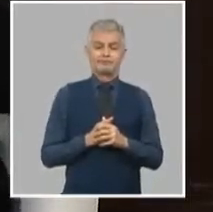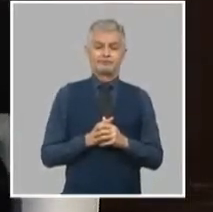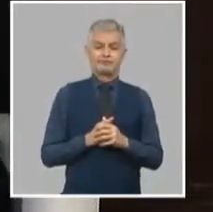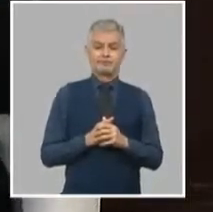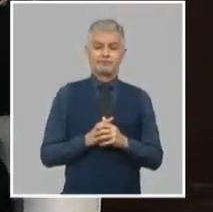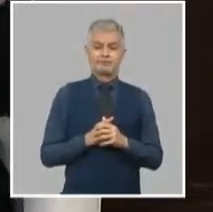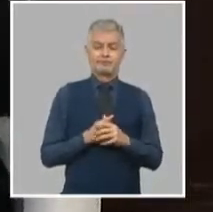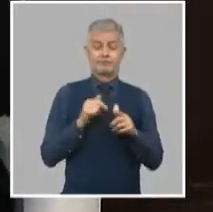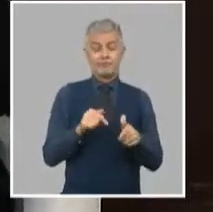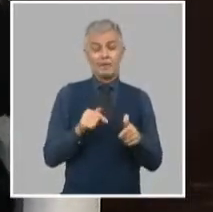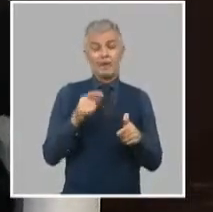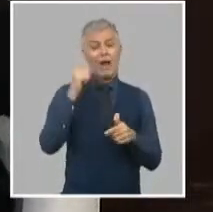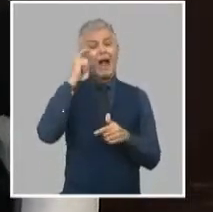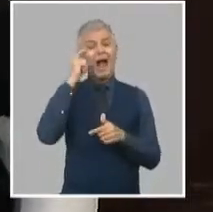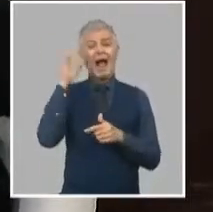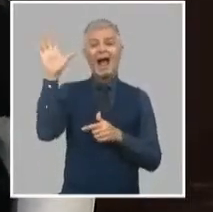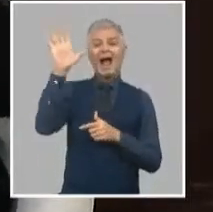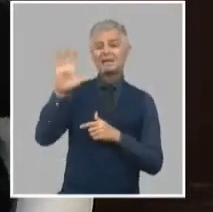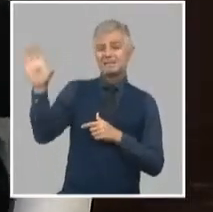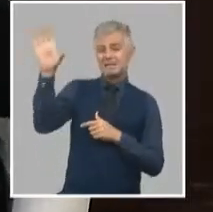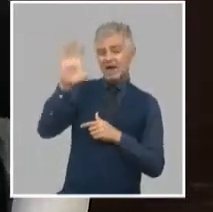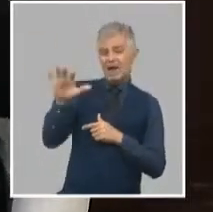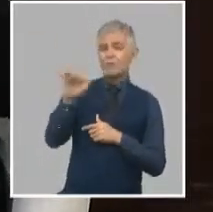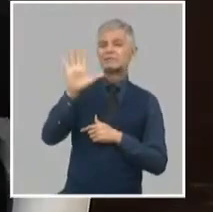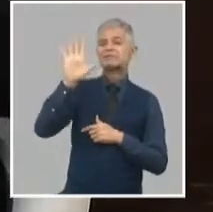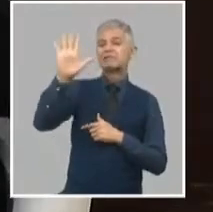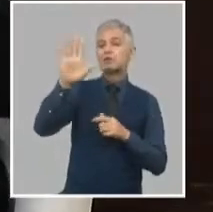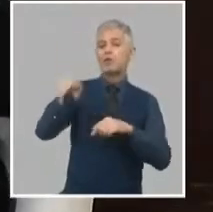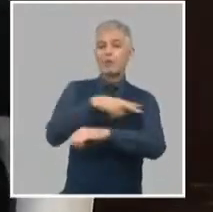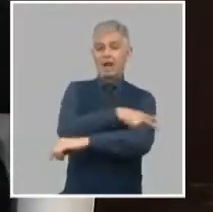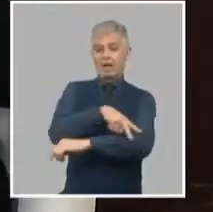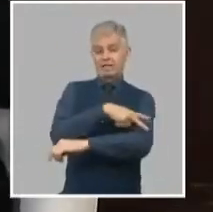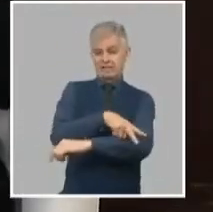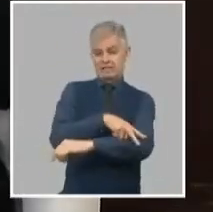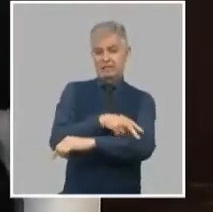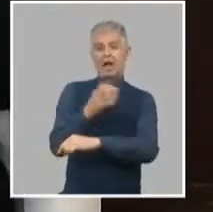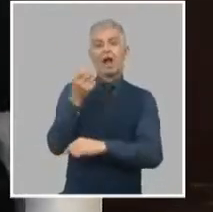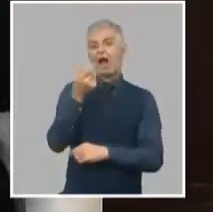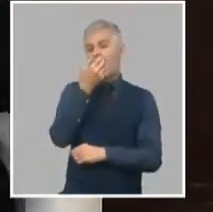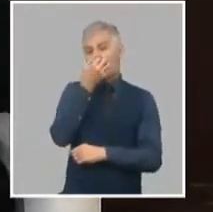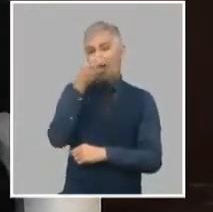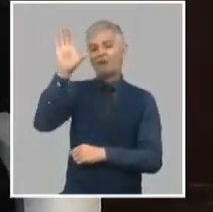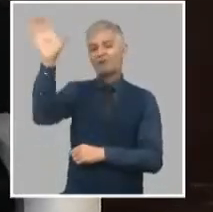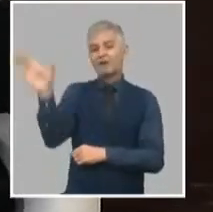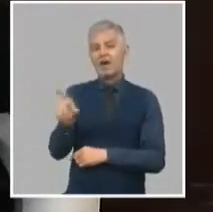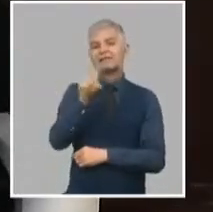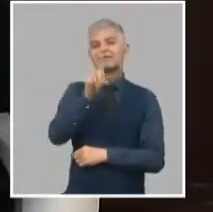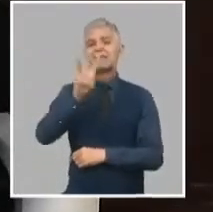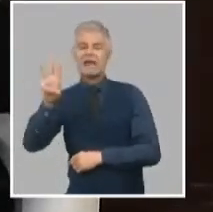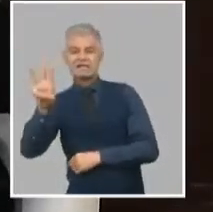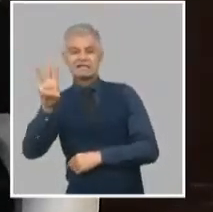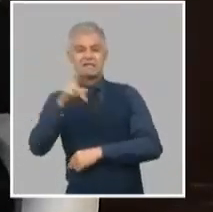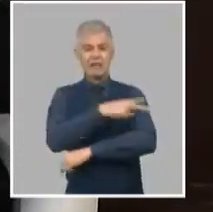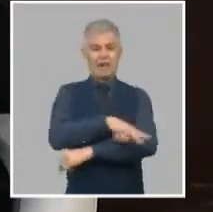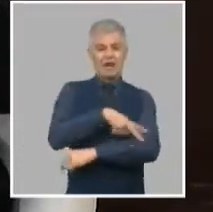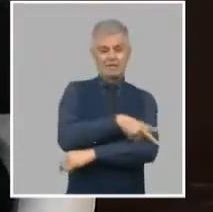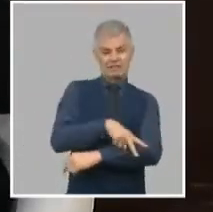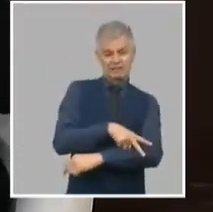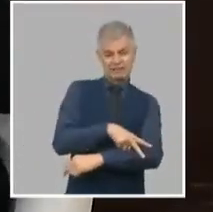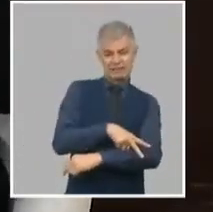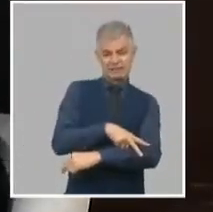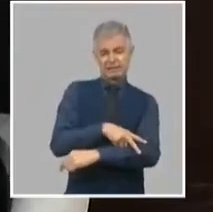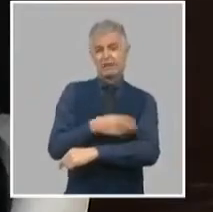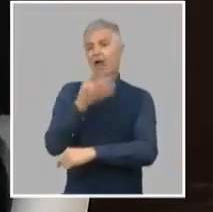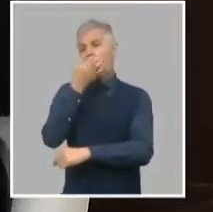Venezuela. En Asia y Oceanía han estado en 5 países, en África subsahariana en 13 naciones, en África Norte y el